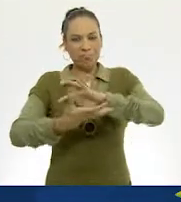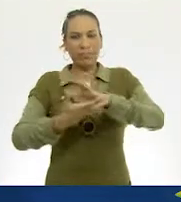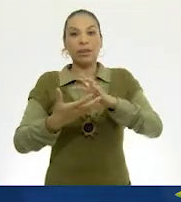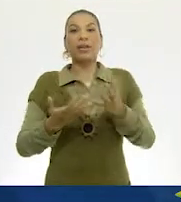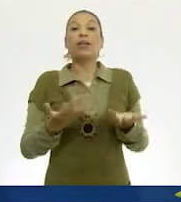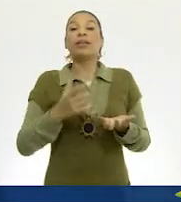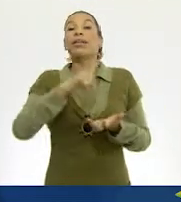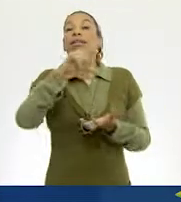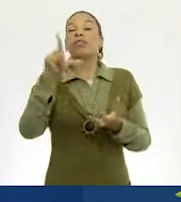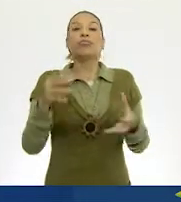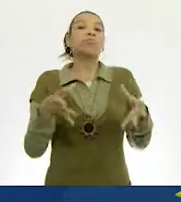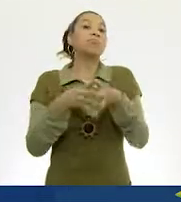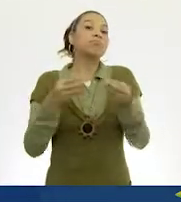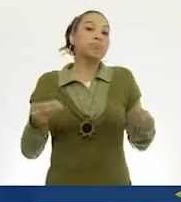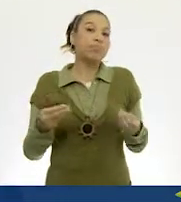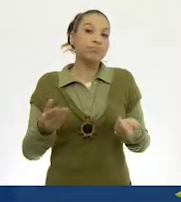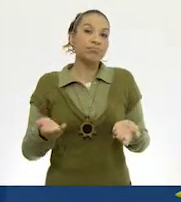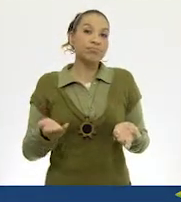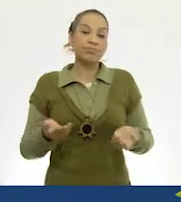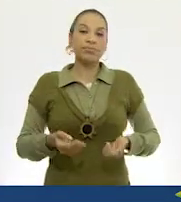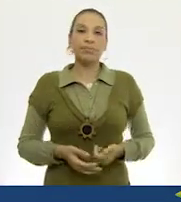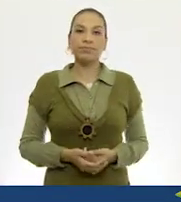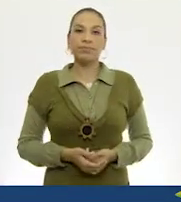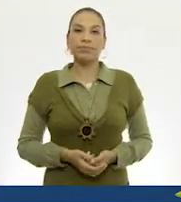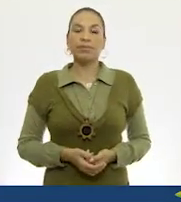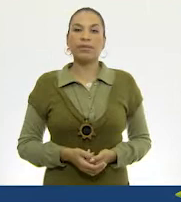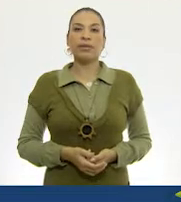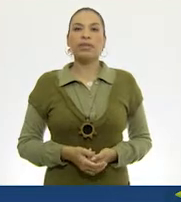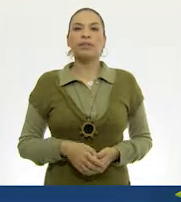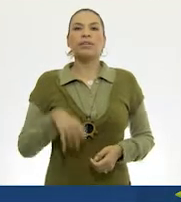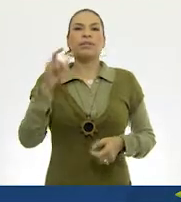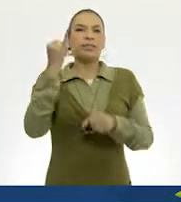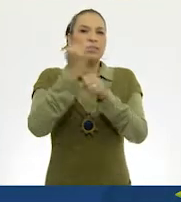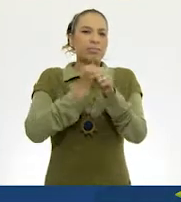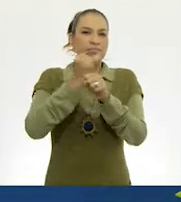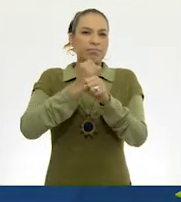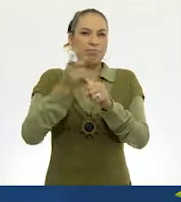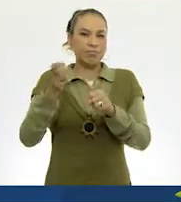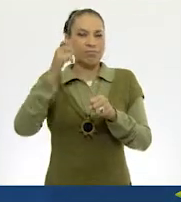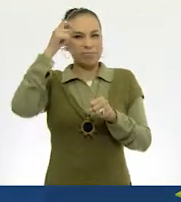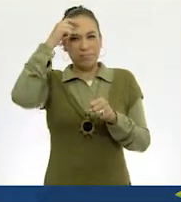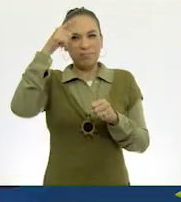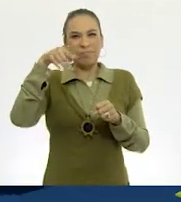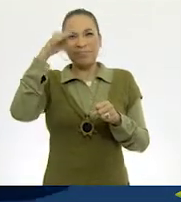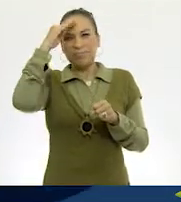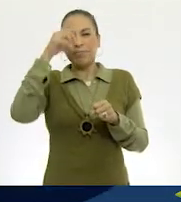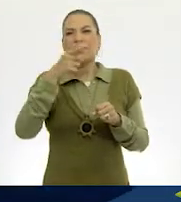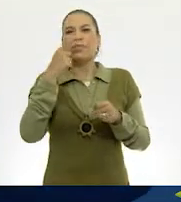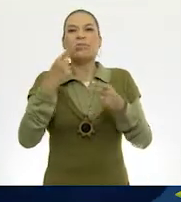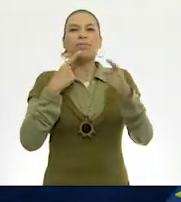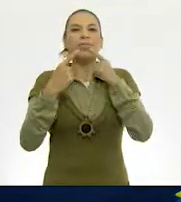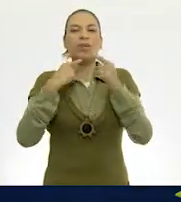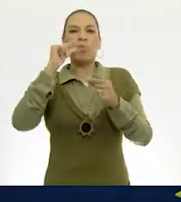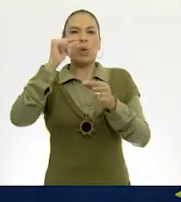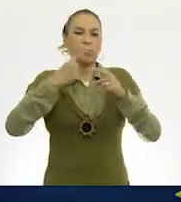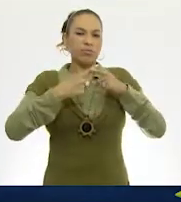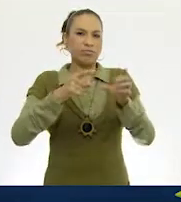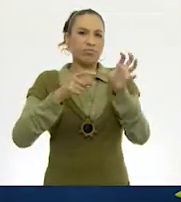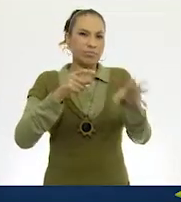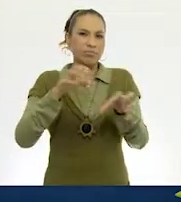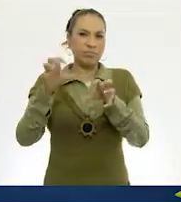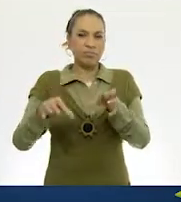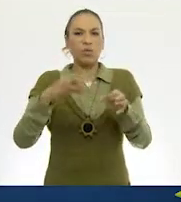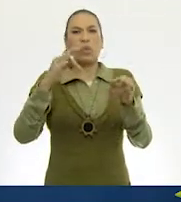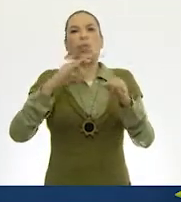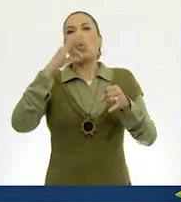solo después desaparecieron. Los críticos de esta hipótesis argumentan que hubo poca diferencia entre el